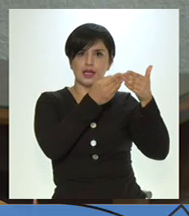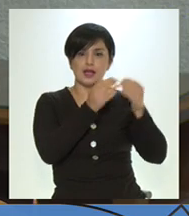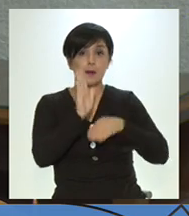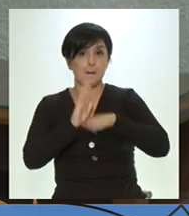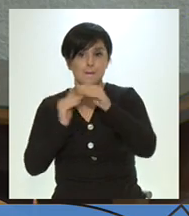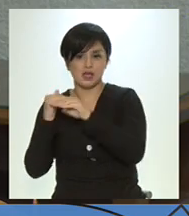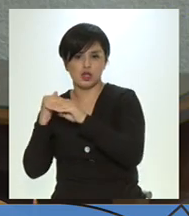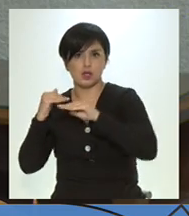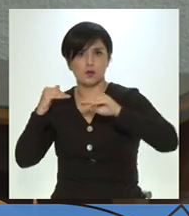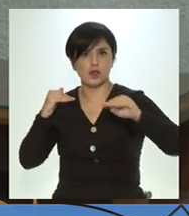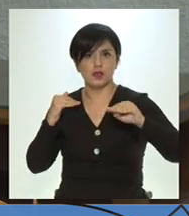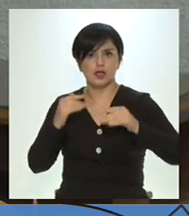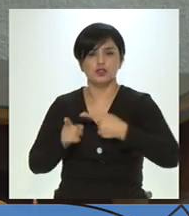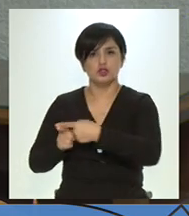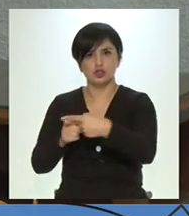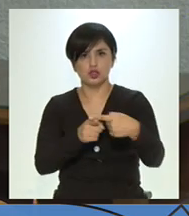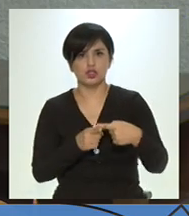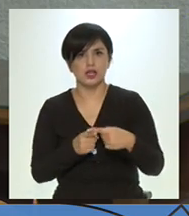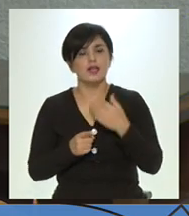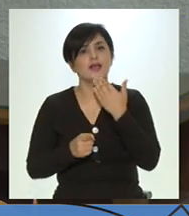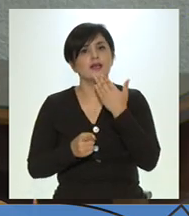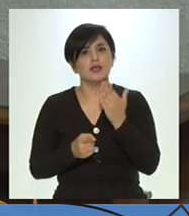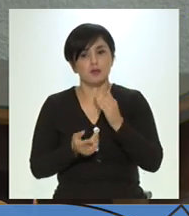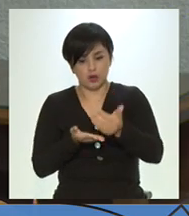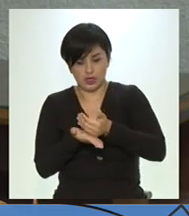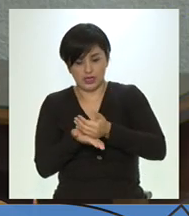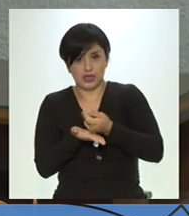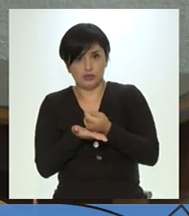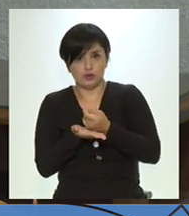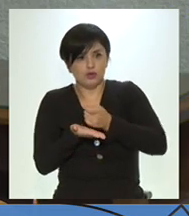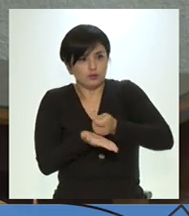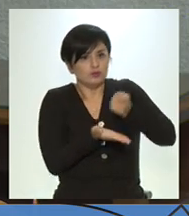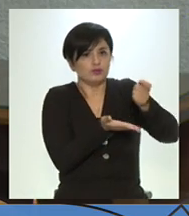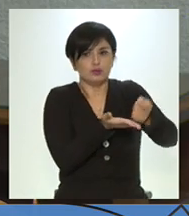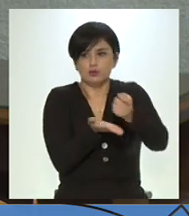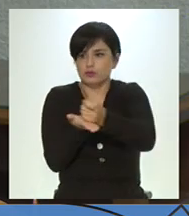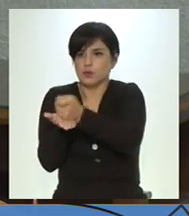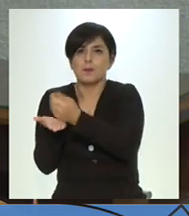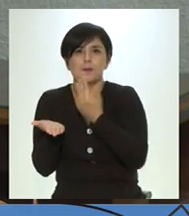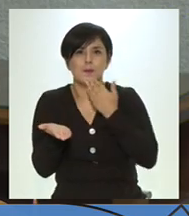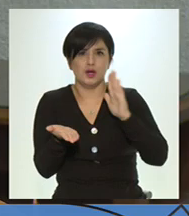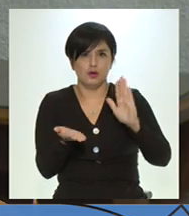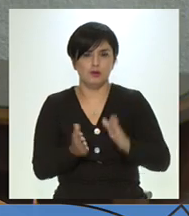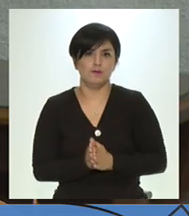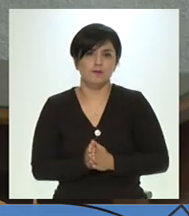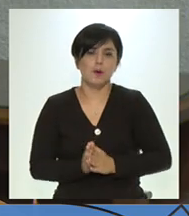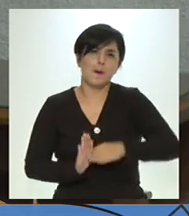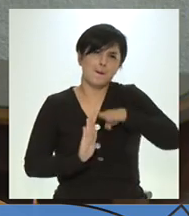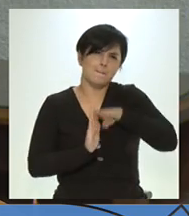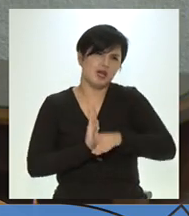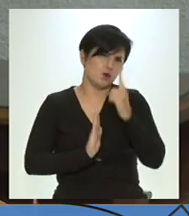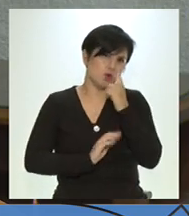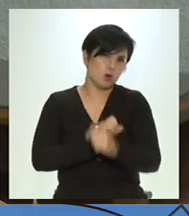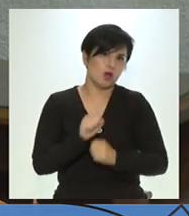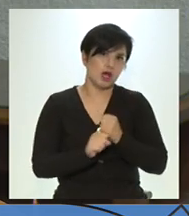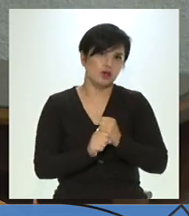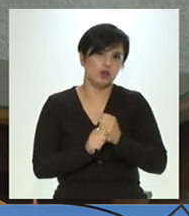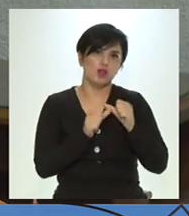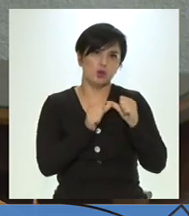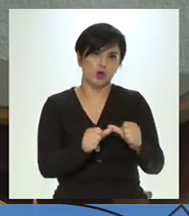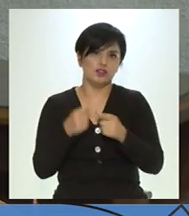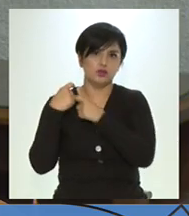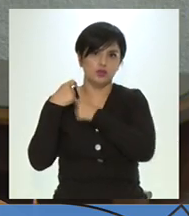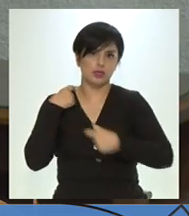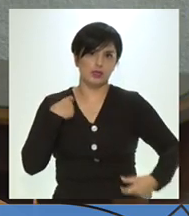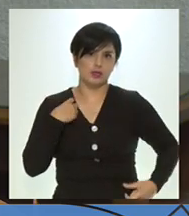equidad social y de una mejor distribución del ingreso queda menos de un año de este gobierno sin